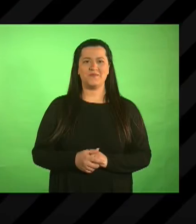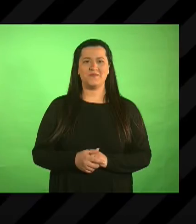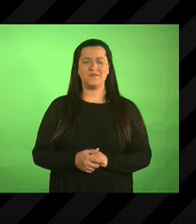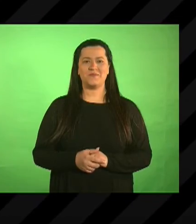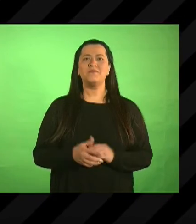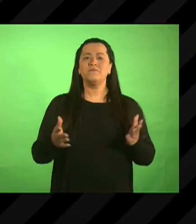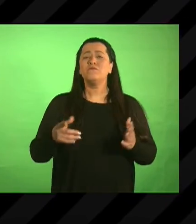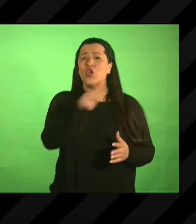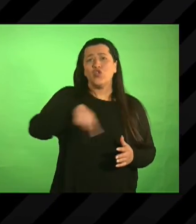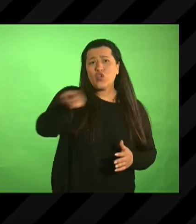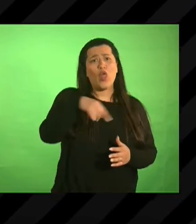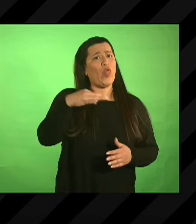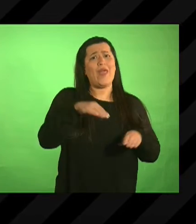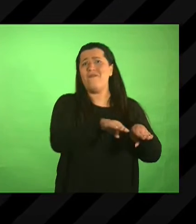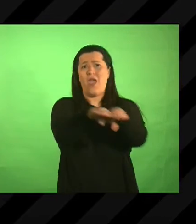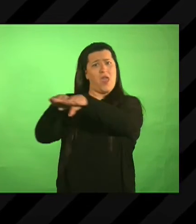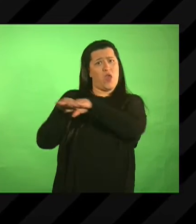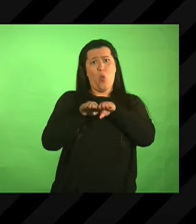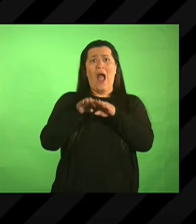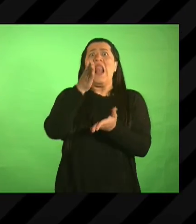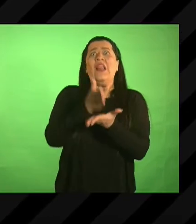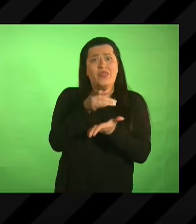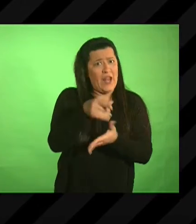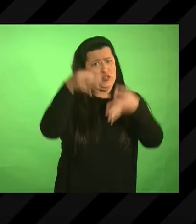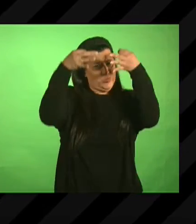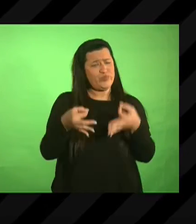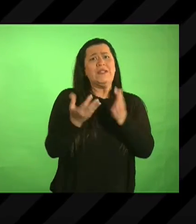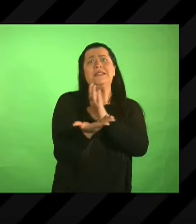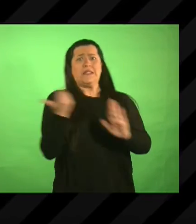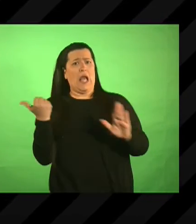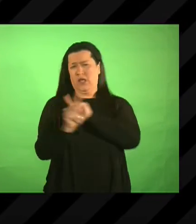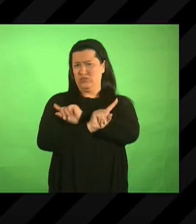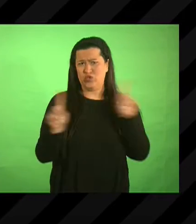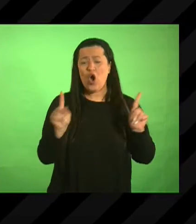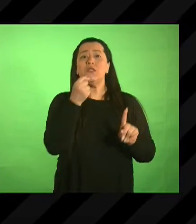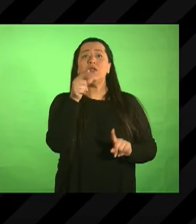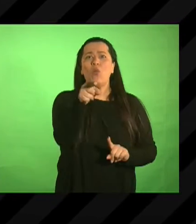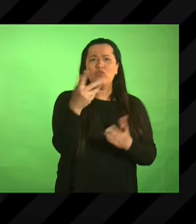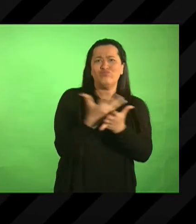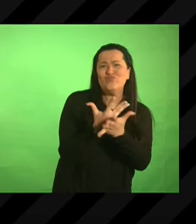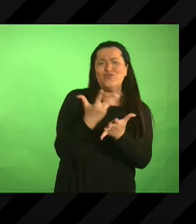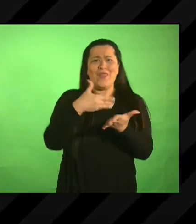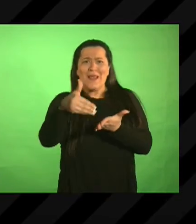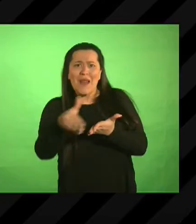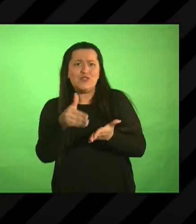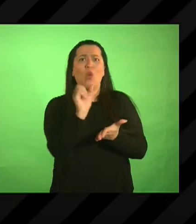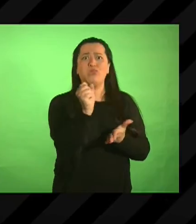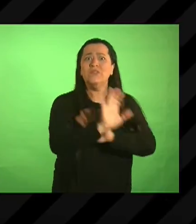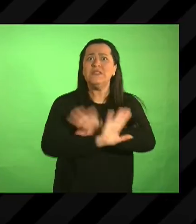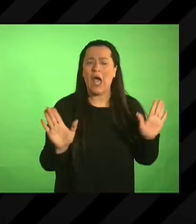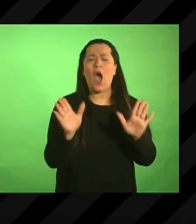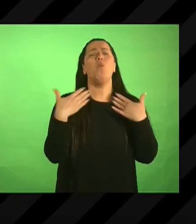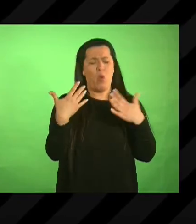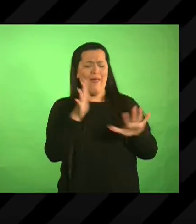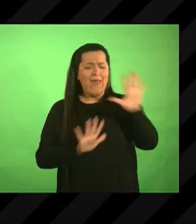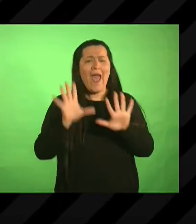Vivir libremente en igualdad es un derecho que nadie puede quitarte. Si sufriste una situación de discriminación, podés hacer algo para que no vuelva a